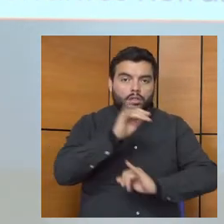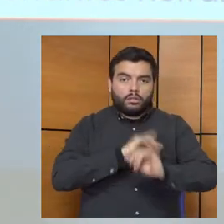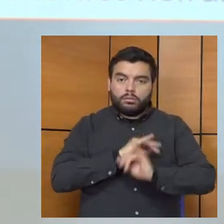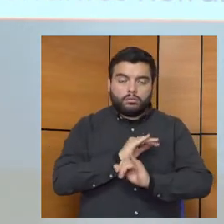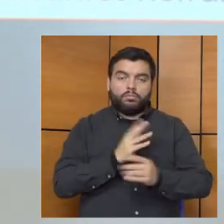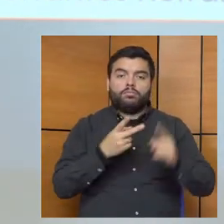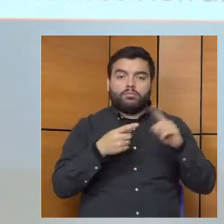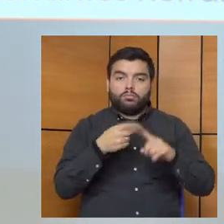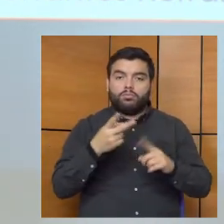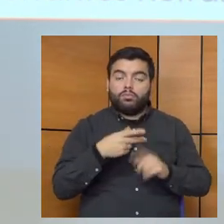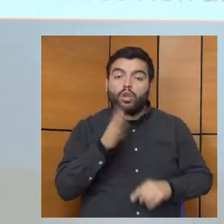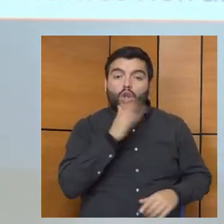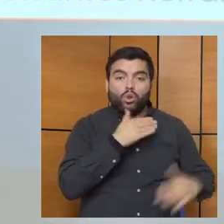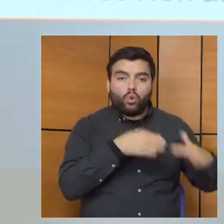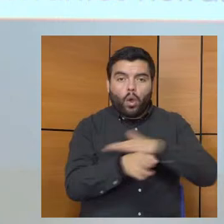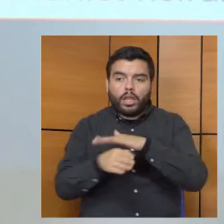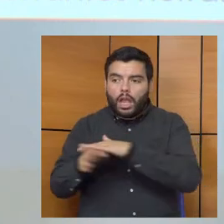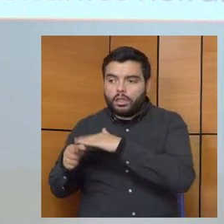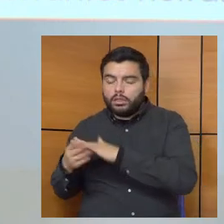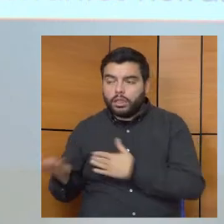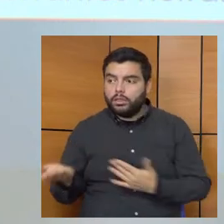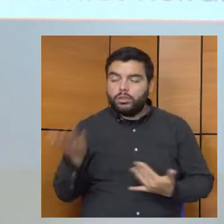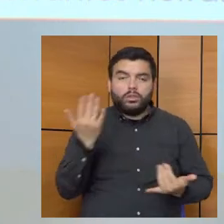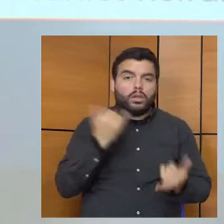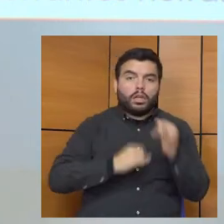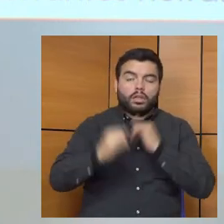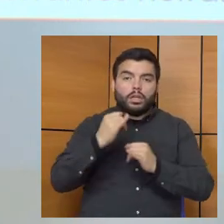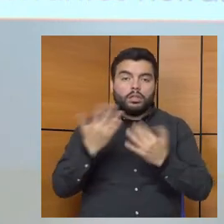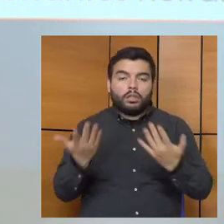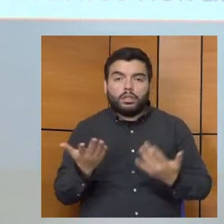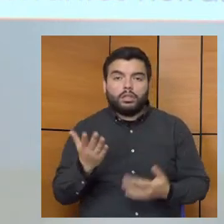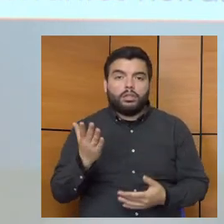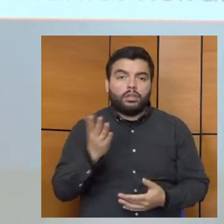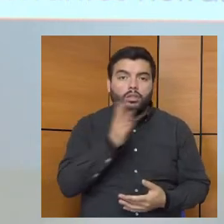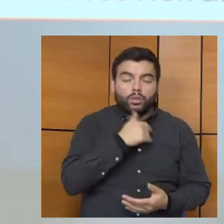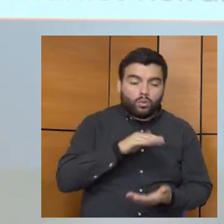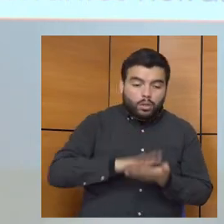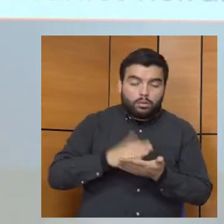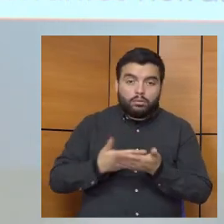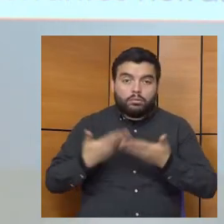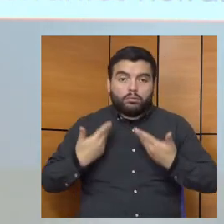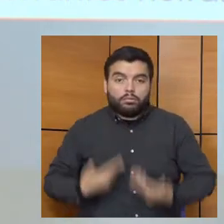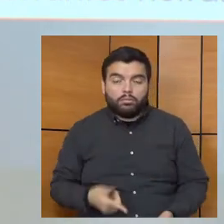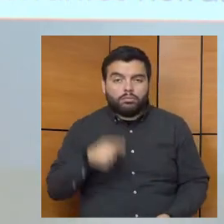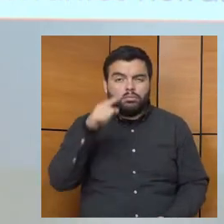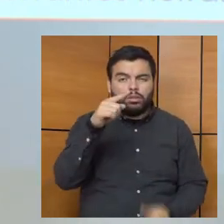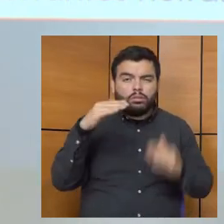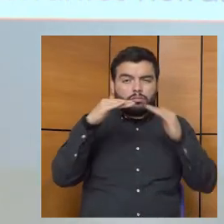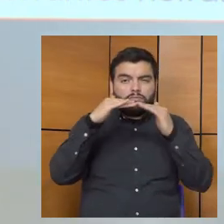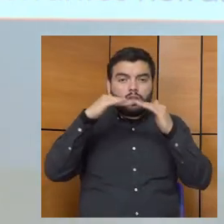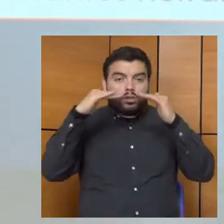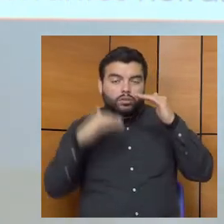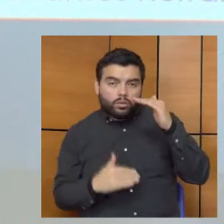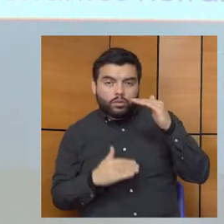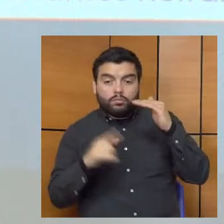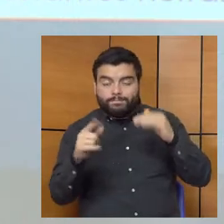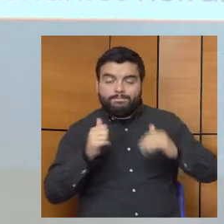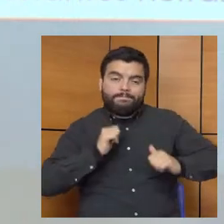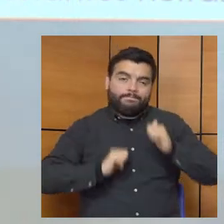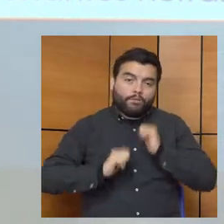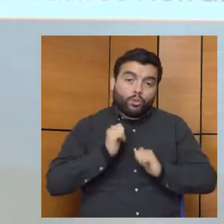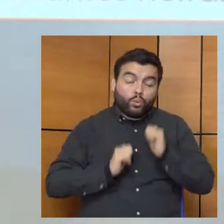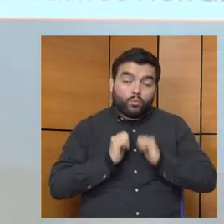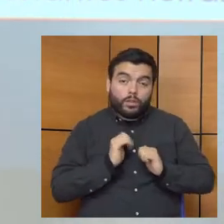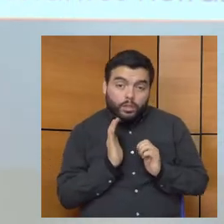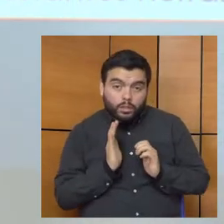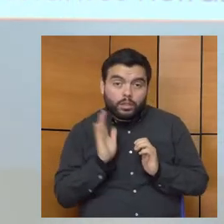a redes sociales, no tiene acceso a telemedicina, no tiene acceso a esa brecha digital, al final va a sufrir peores